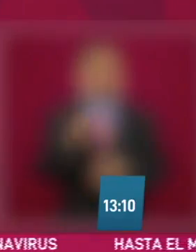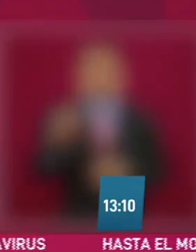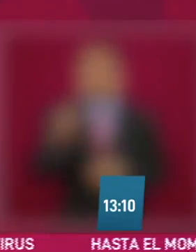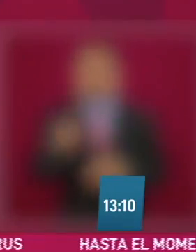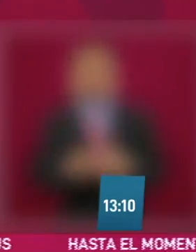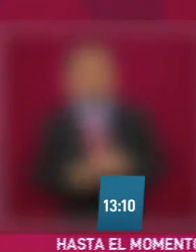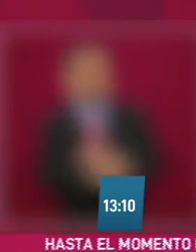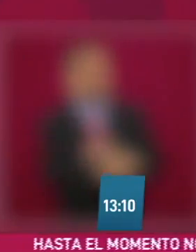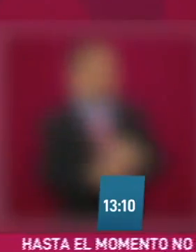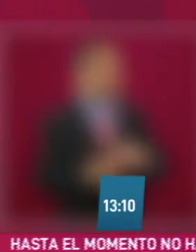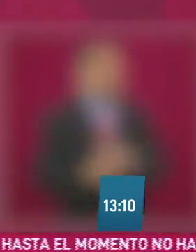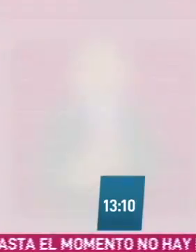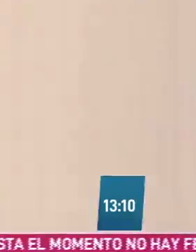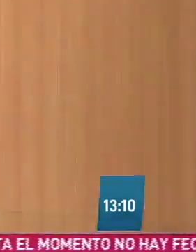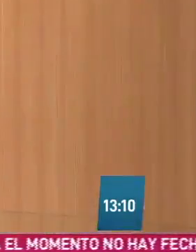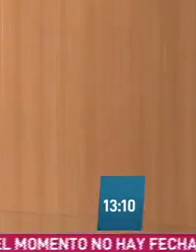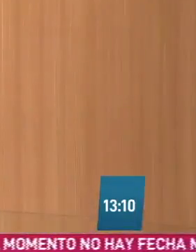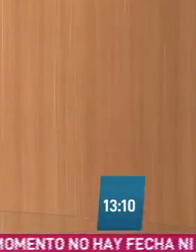Odebrecht.